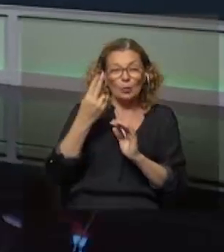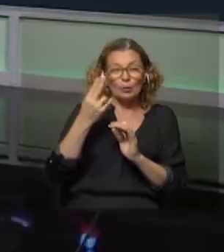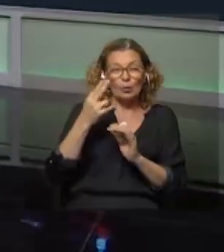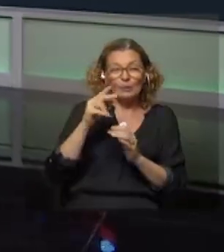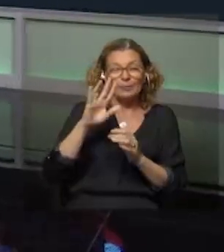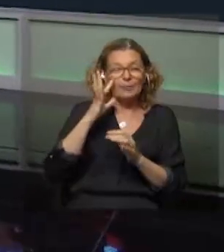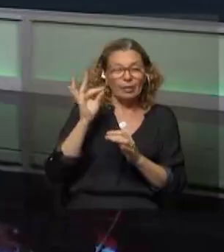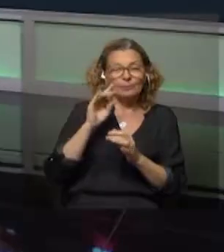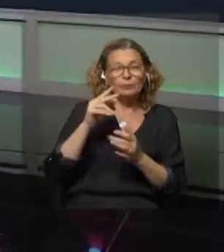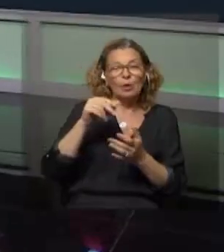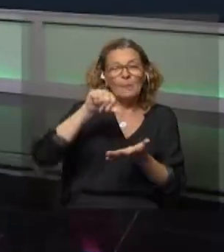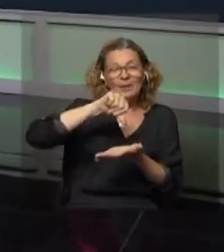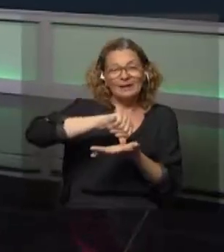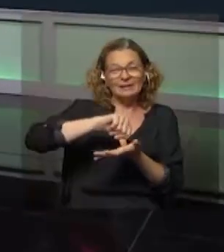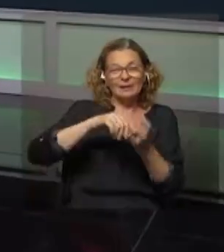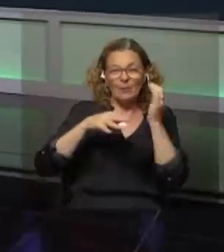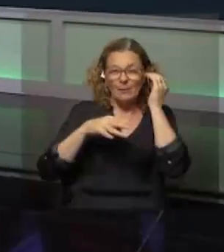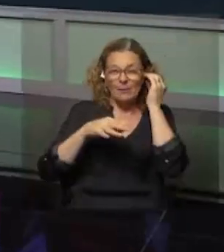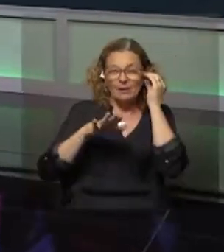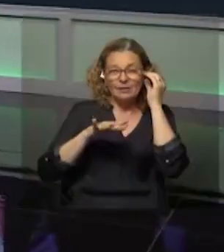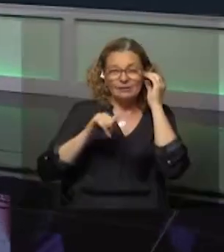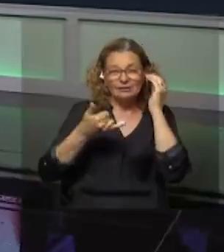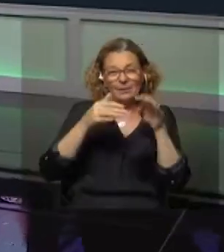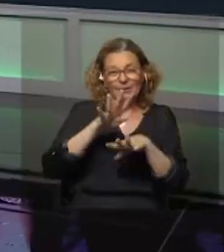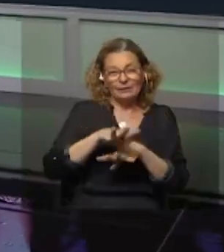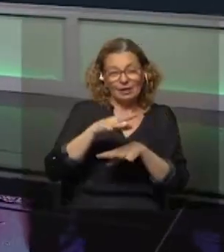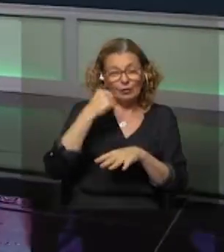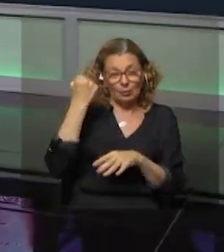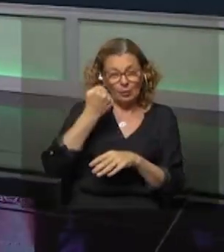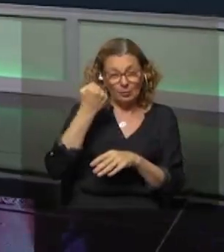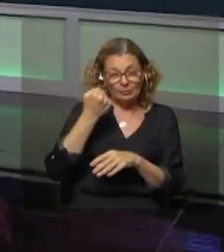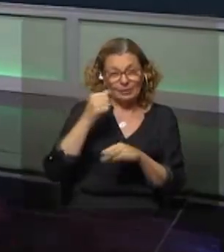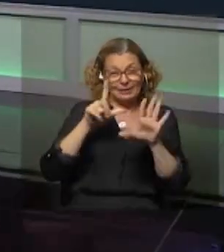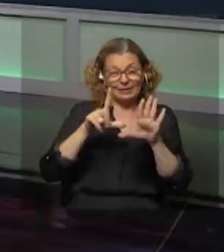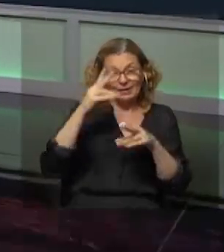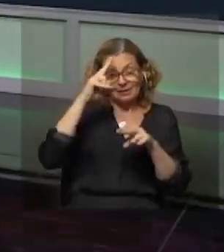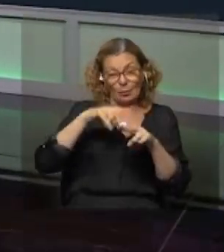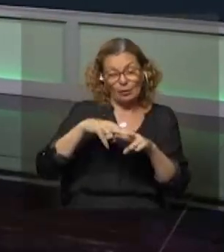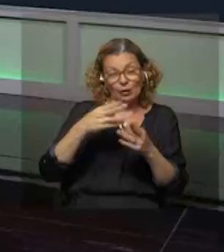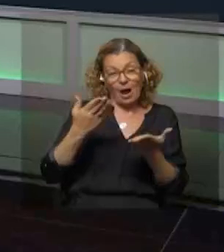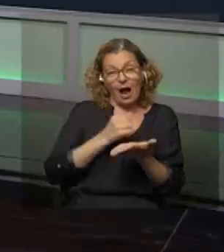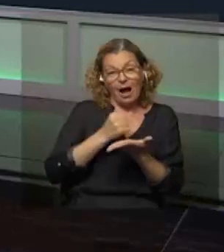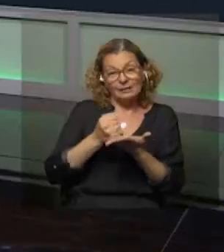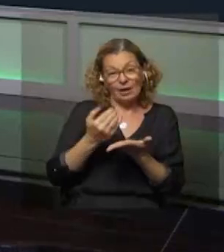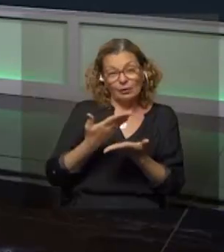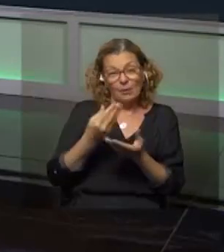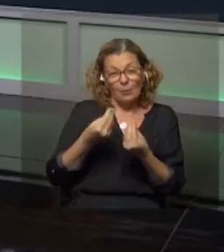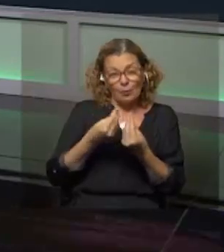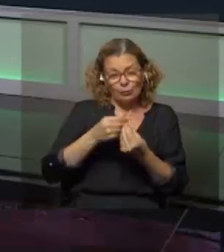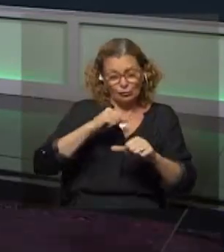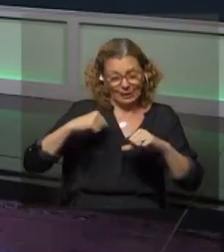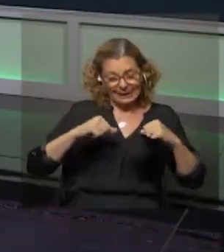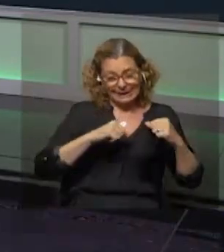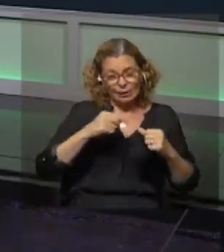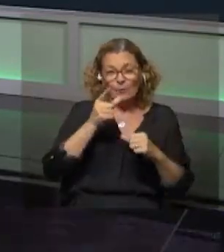donde se han dado las manifestaciones y las protestas más importantes hay siete muertos hasta el momento cientos de heridos también